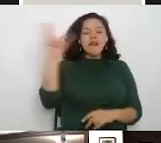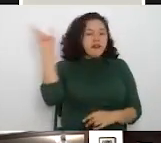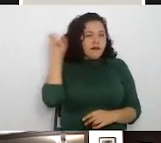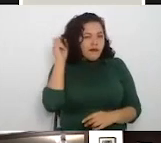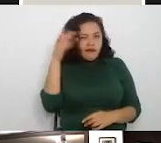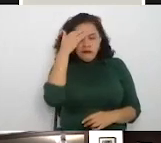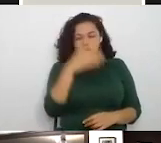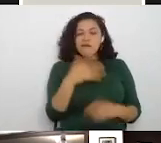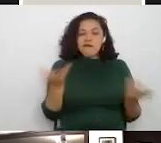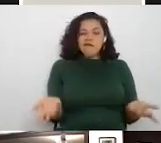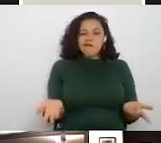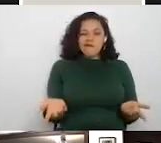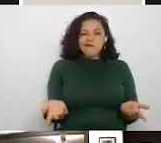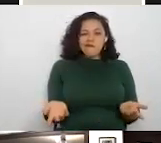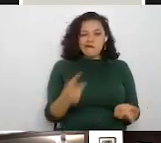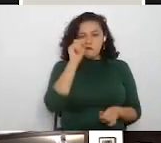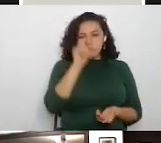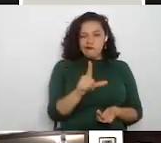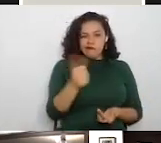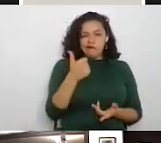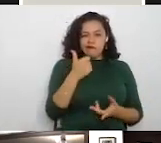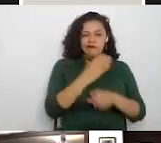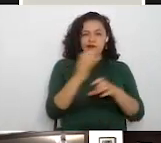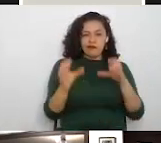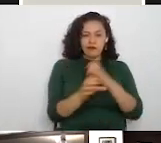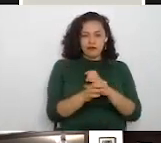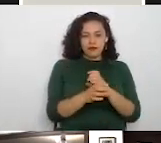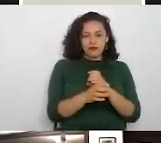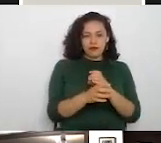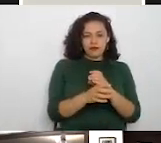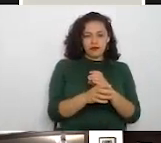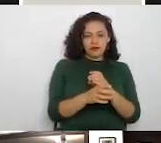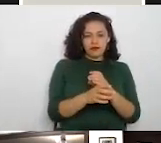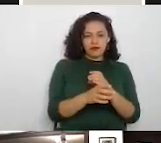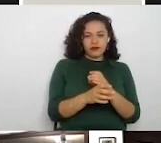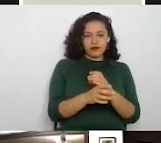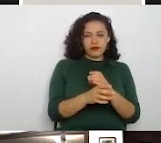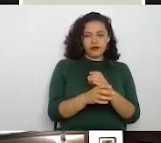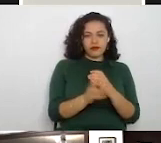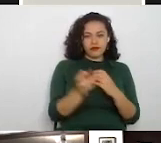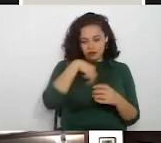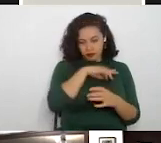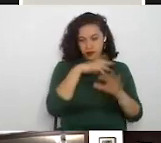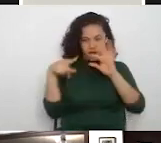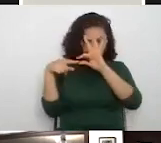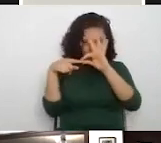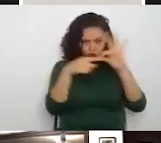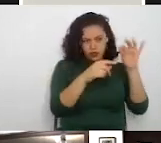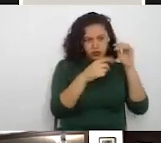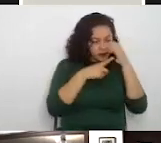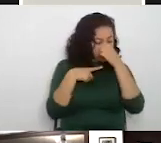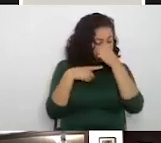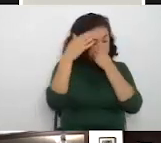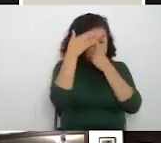veces nos dirán también otras cosas, pero si la vamos guiando, hay que saber escuchar para